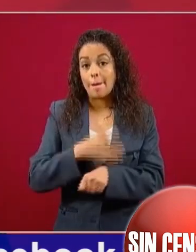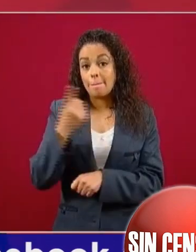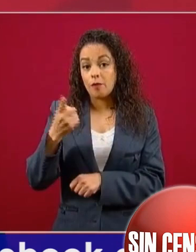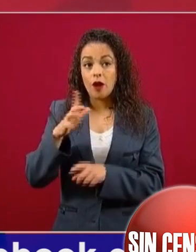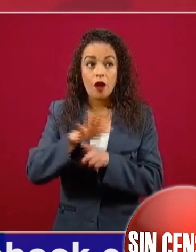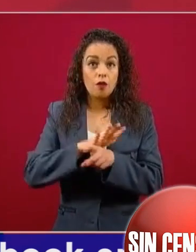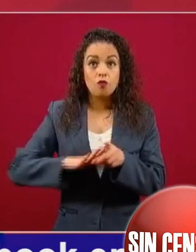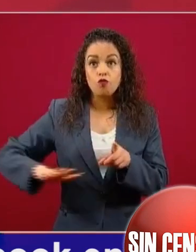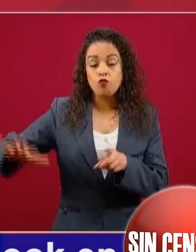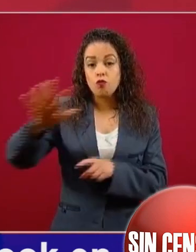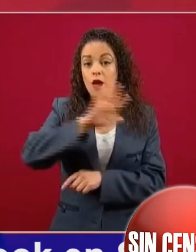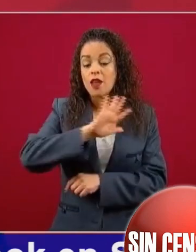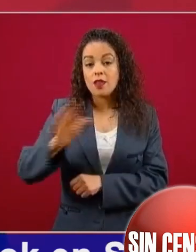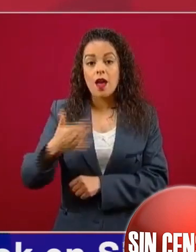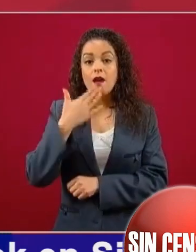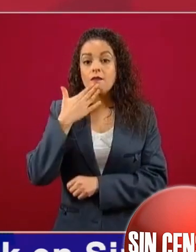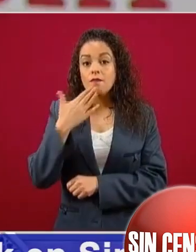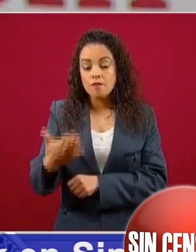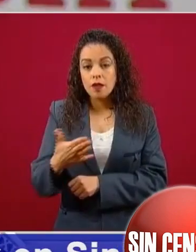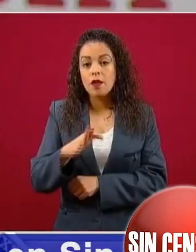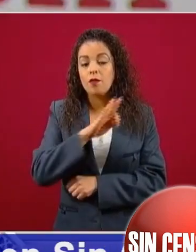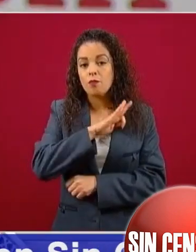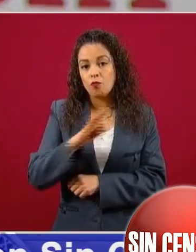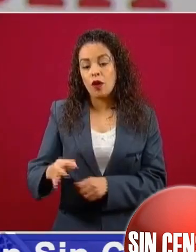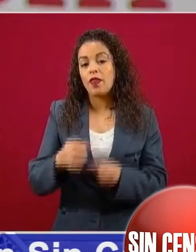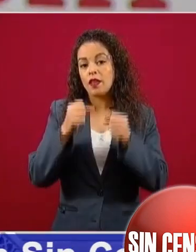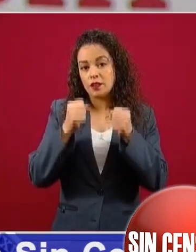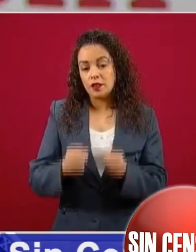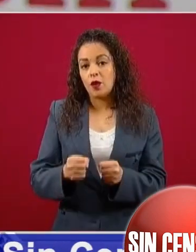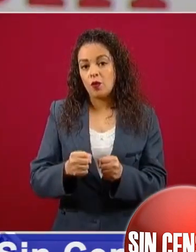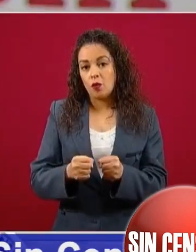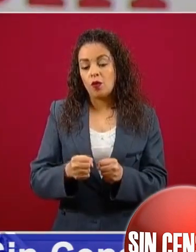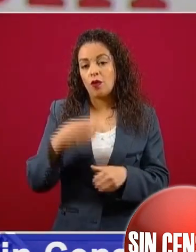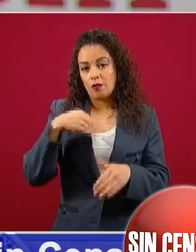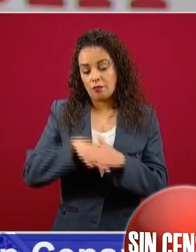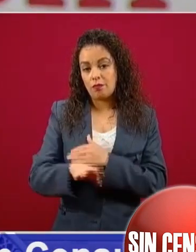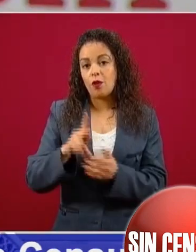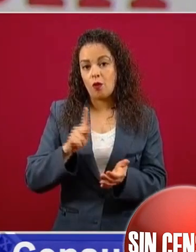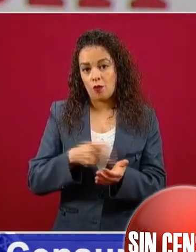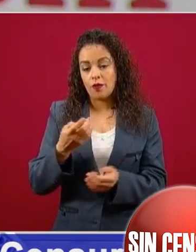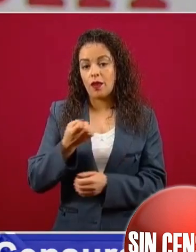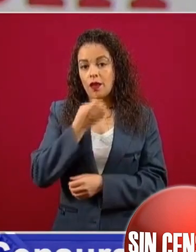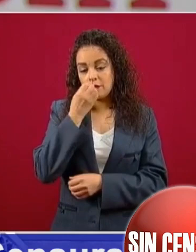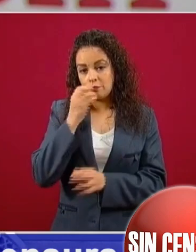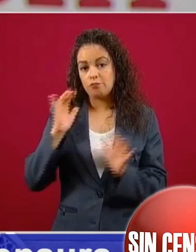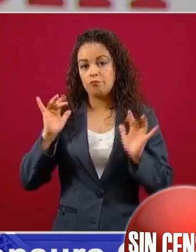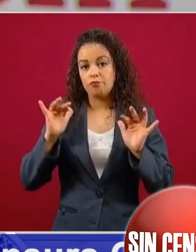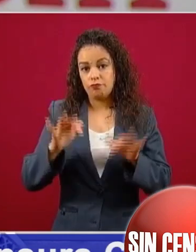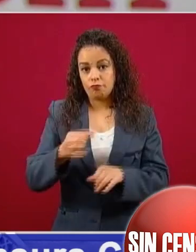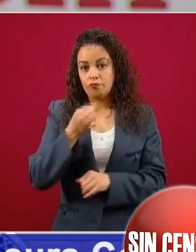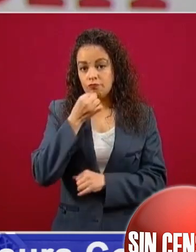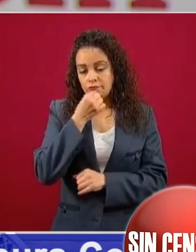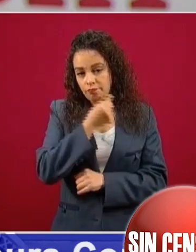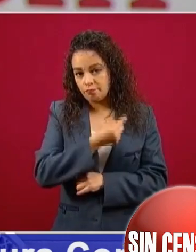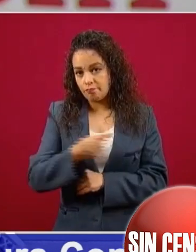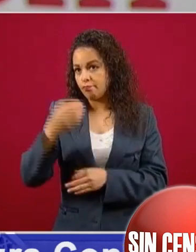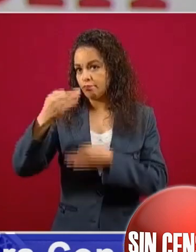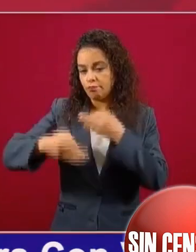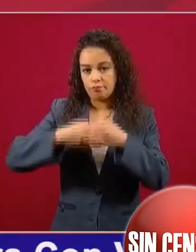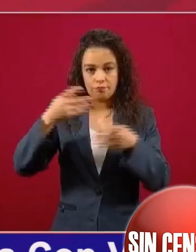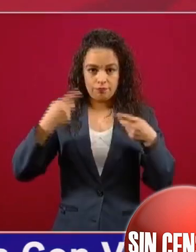para regresar de manera segura. Y además vamos a tener pues un proceso